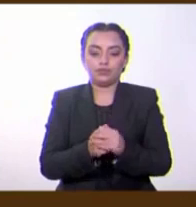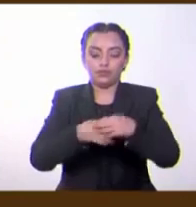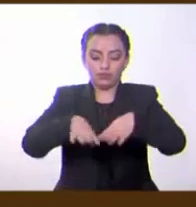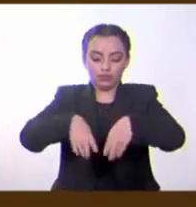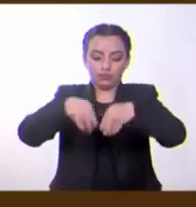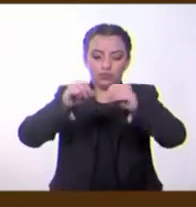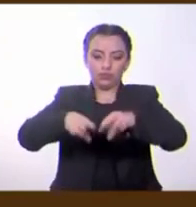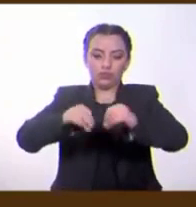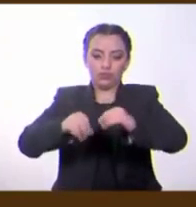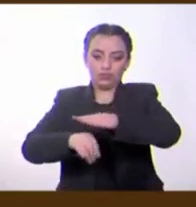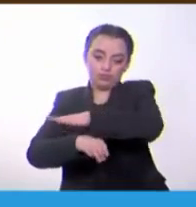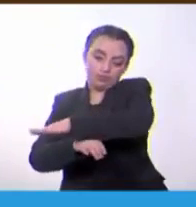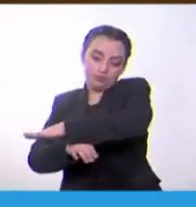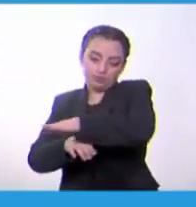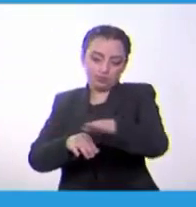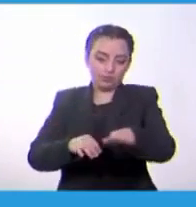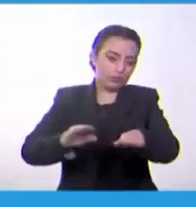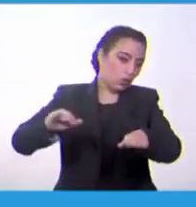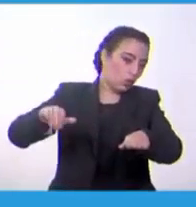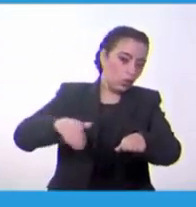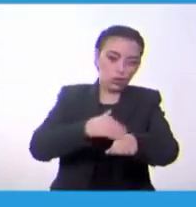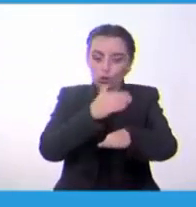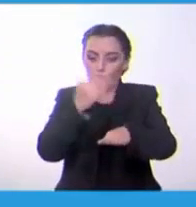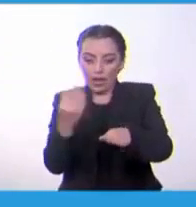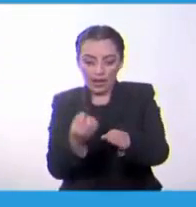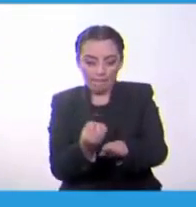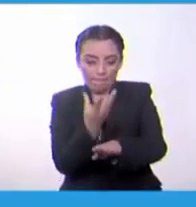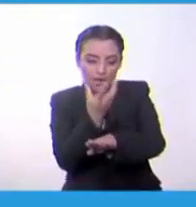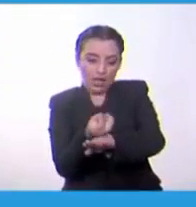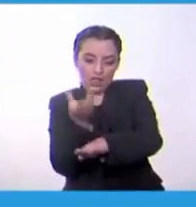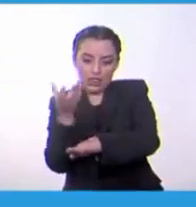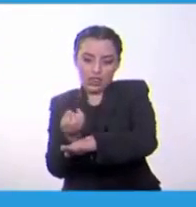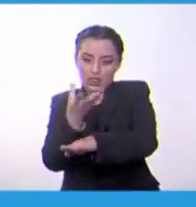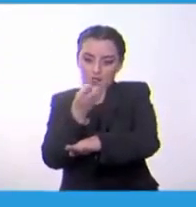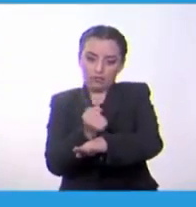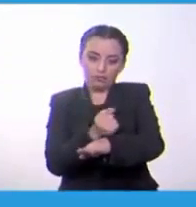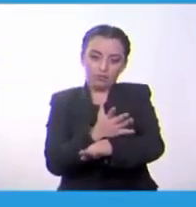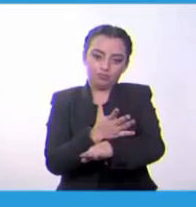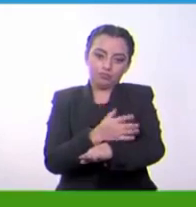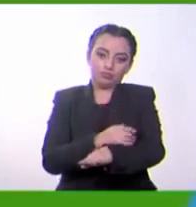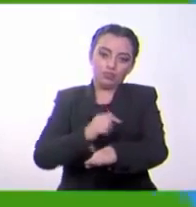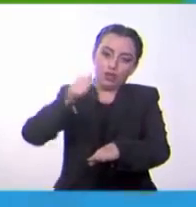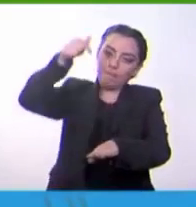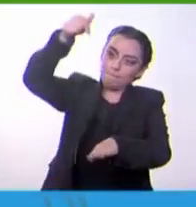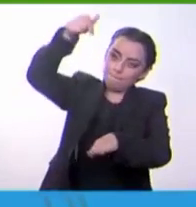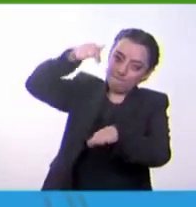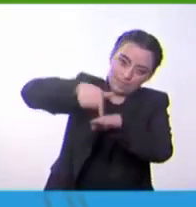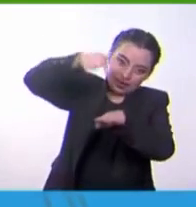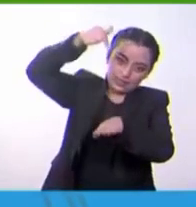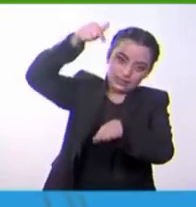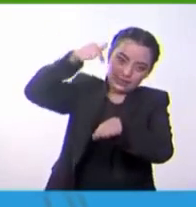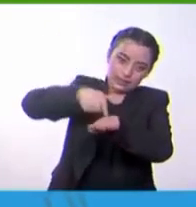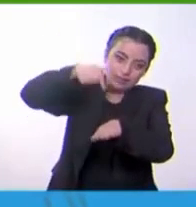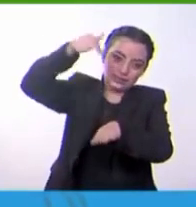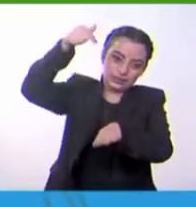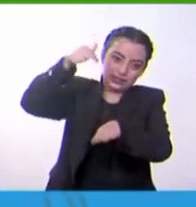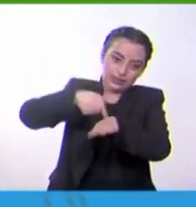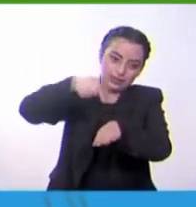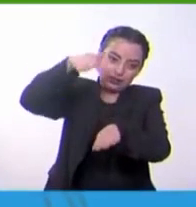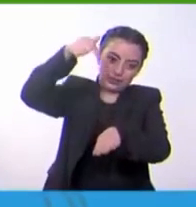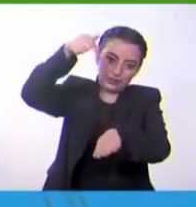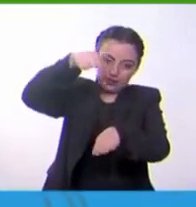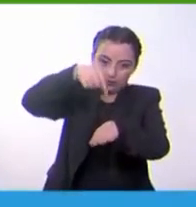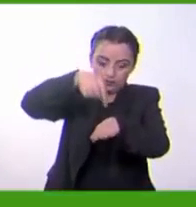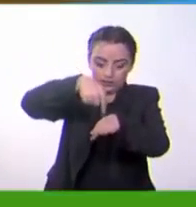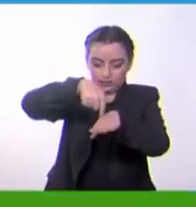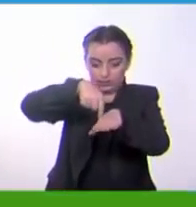la superficie, la lluvia cuando cae no presenta ninguna resistencia para poder fluir y el